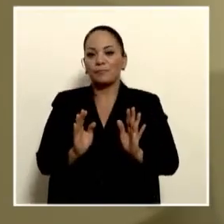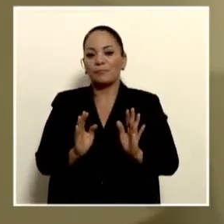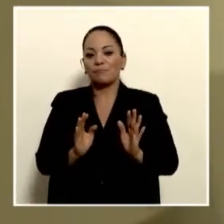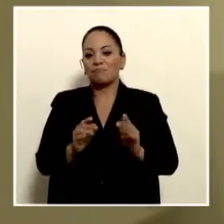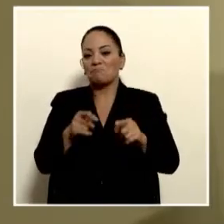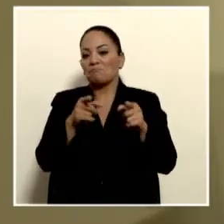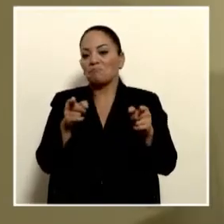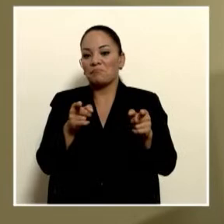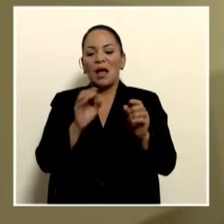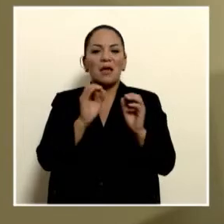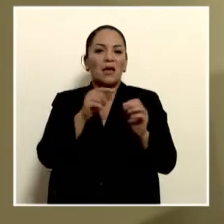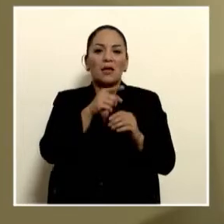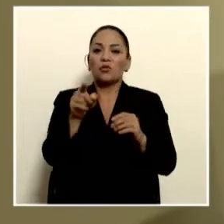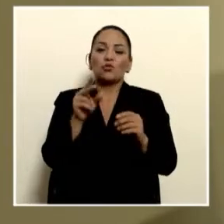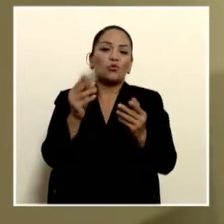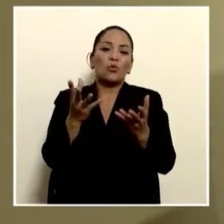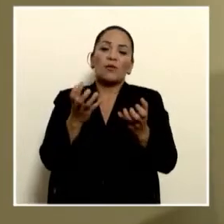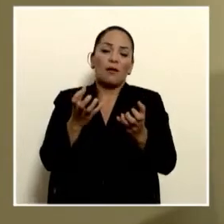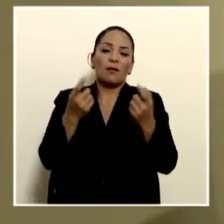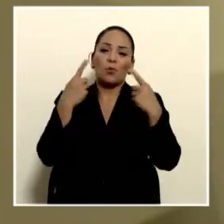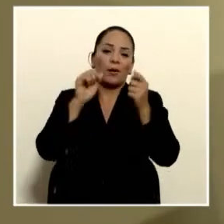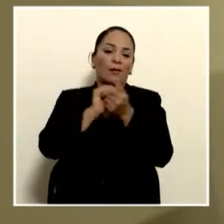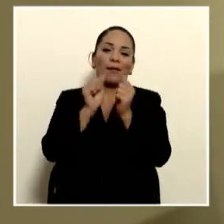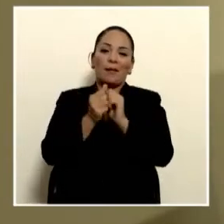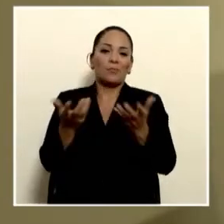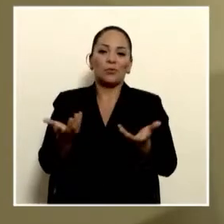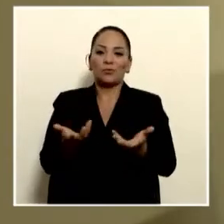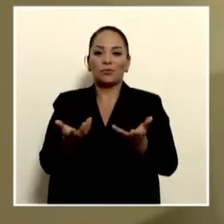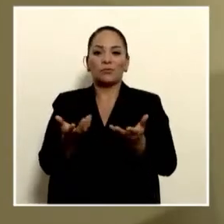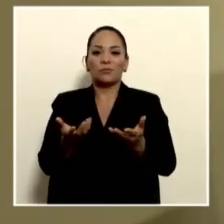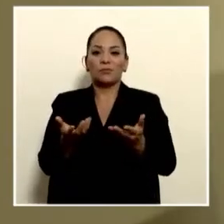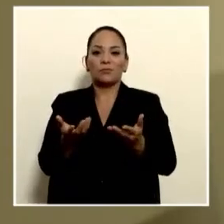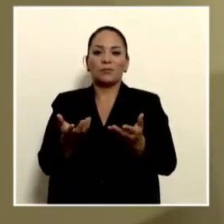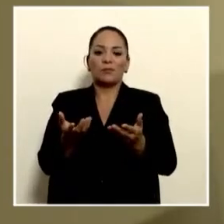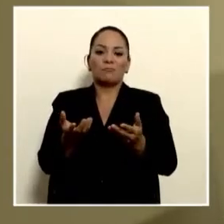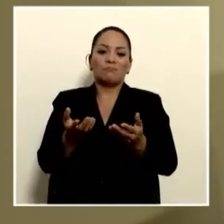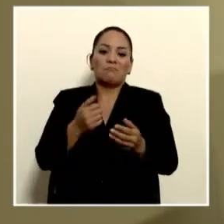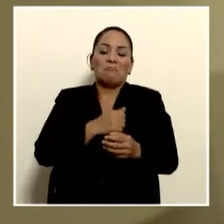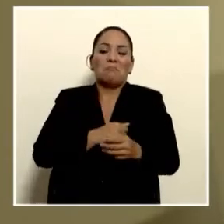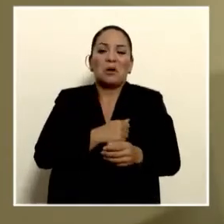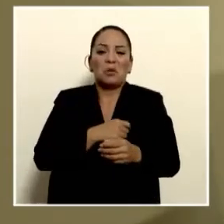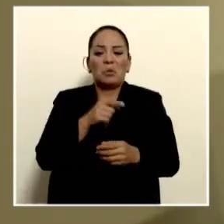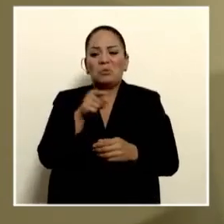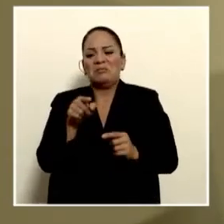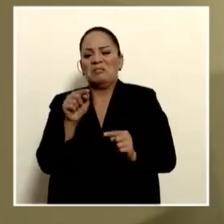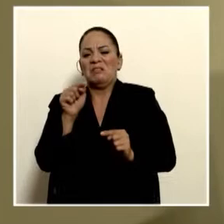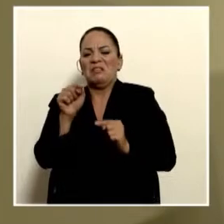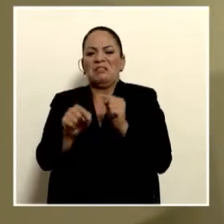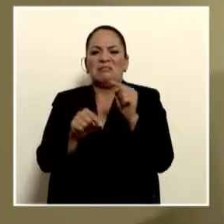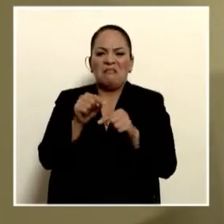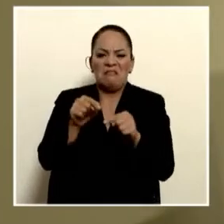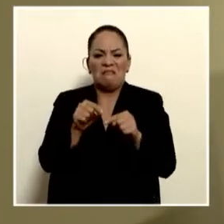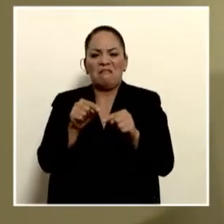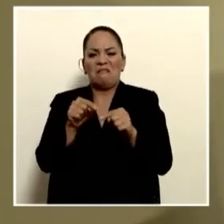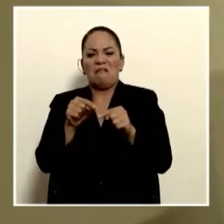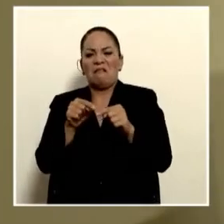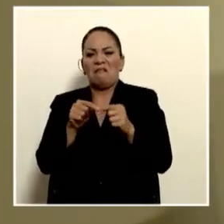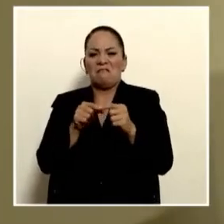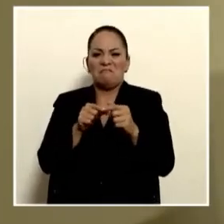hay ningún deseo de hacer estos cambios y atraviesan, empujan, critican, etc.